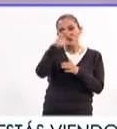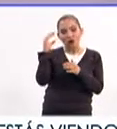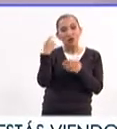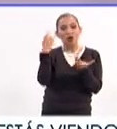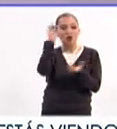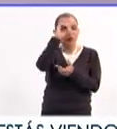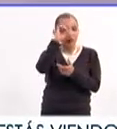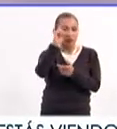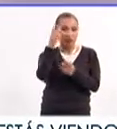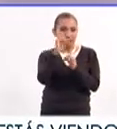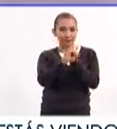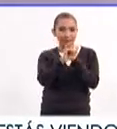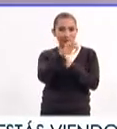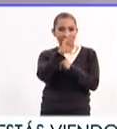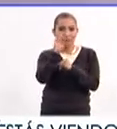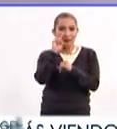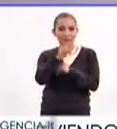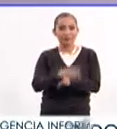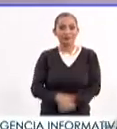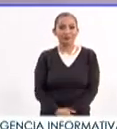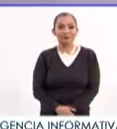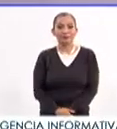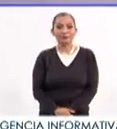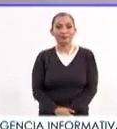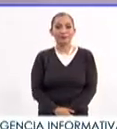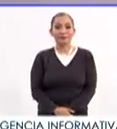fotografías y comentarios a nuestras redes sociales. Vamos a verlo.